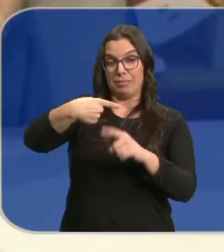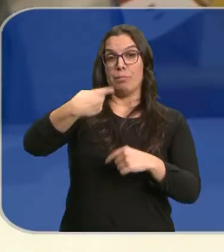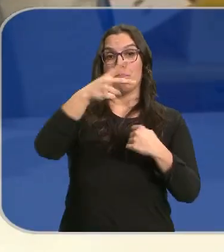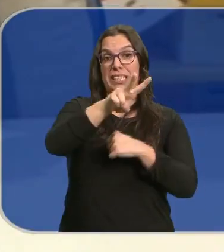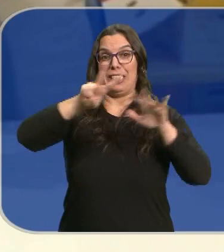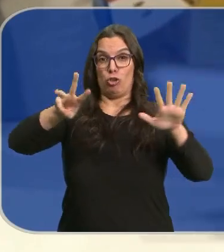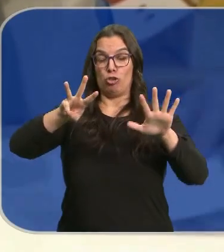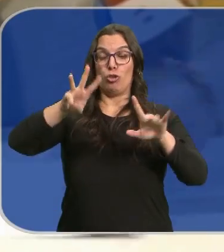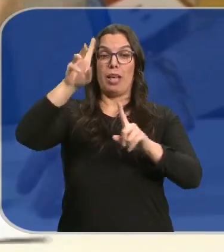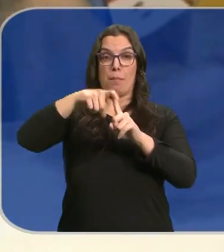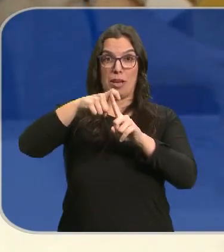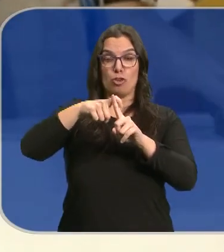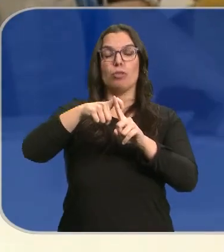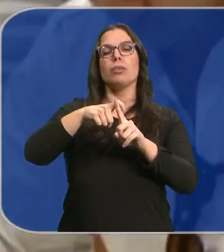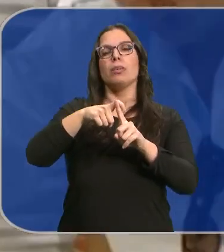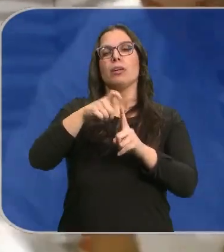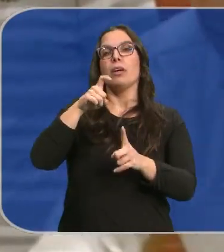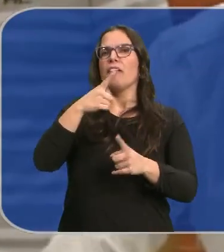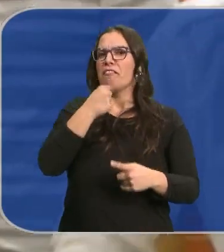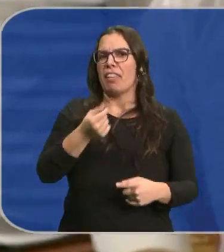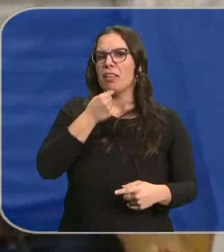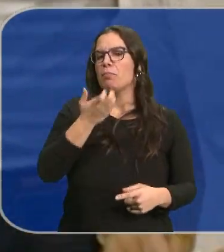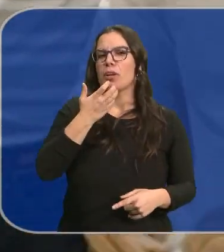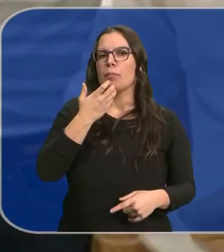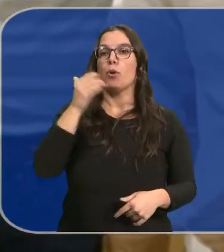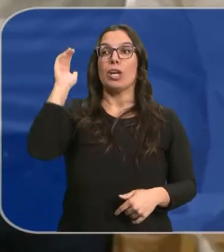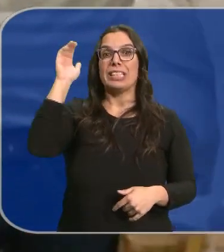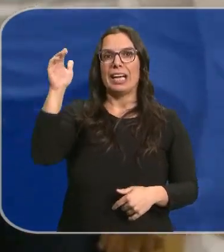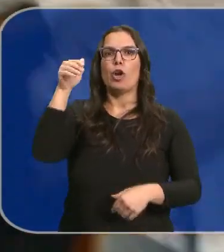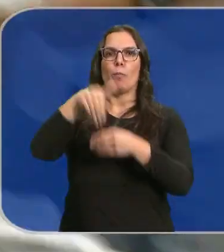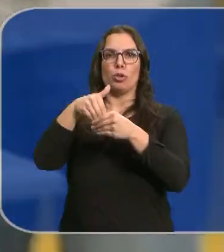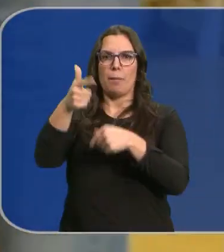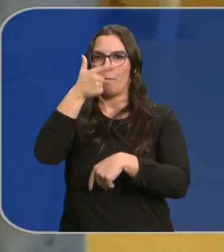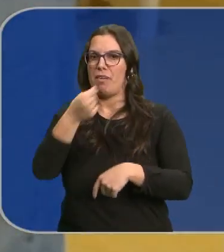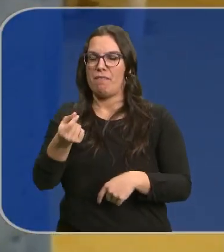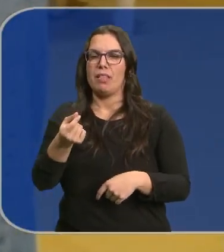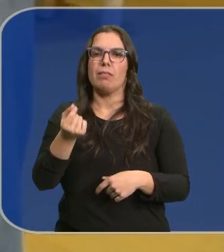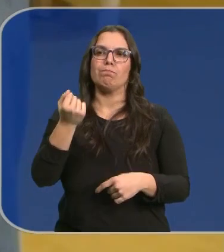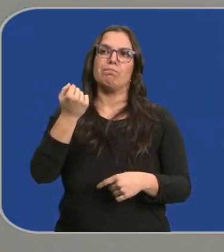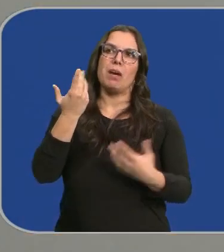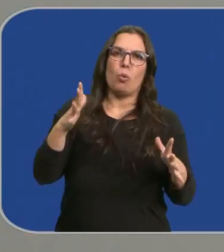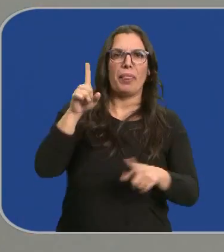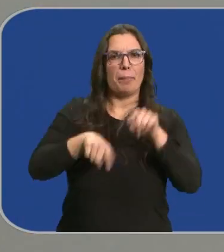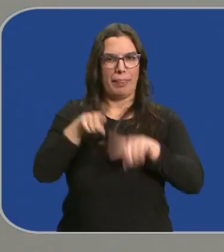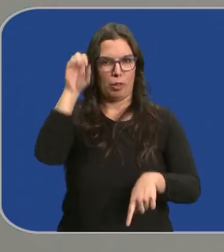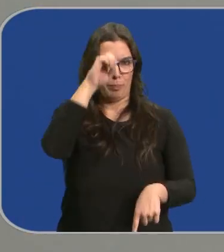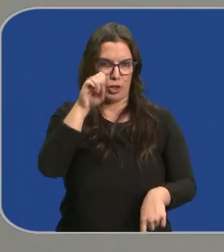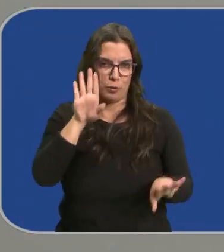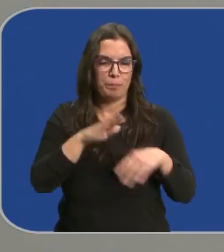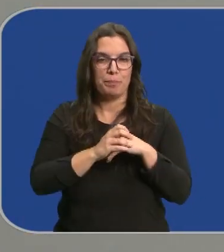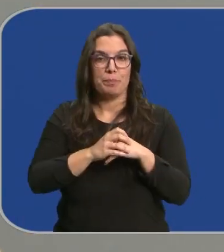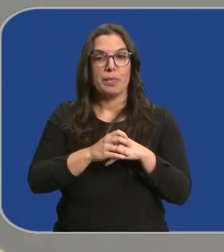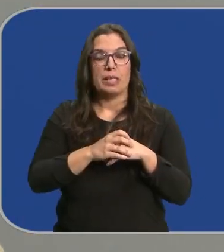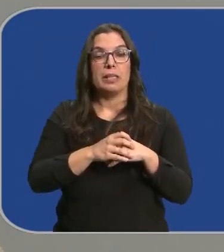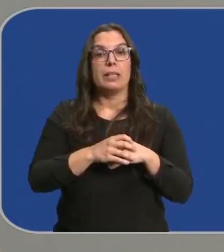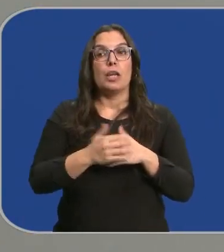elecciones municipales que vienen con novedades, más facilidades para el voto extranjero, aunque aquí los análisis difieren. Va a sumar